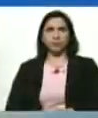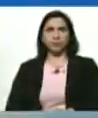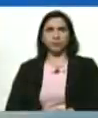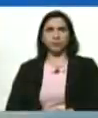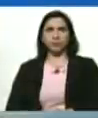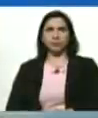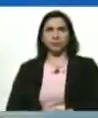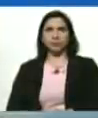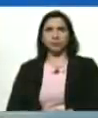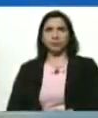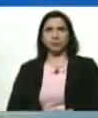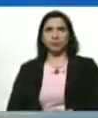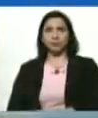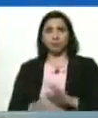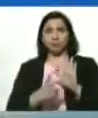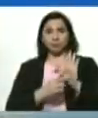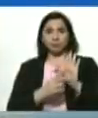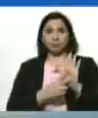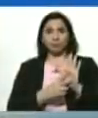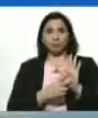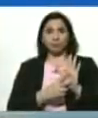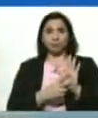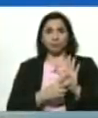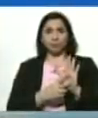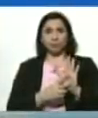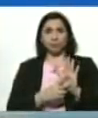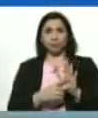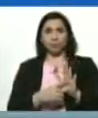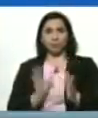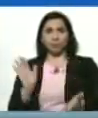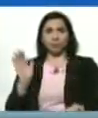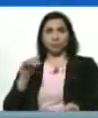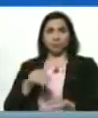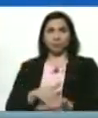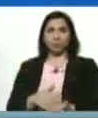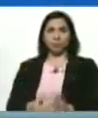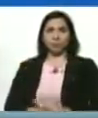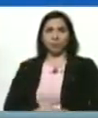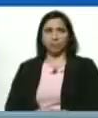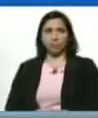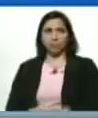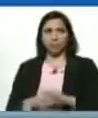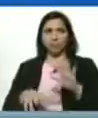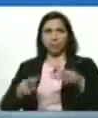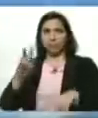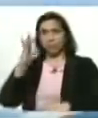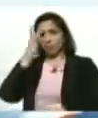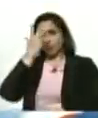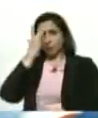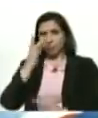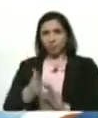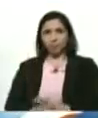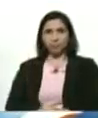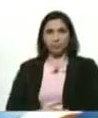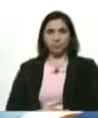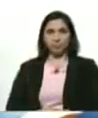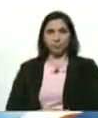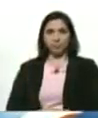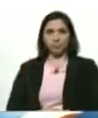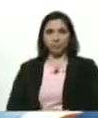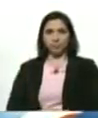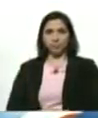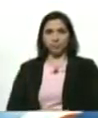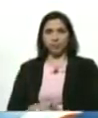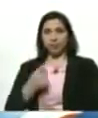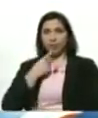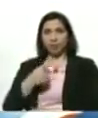en el portal de la verdad humana caigua 12 de febrero dice